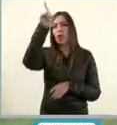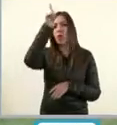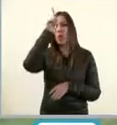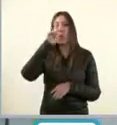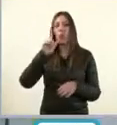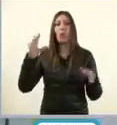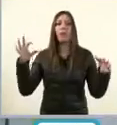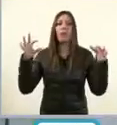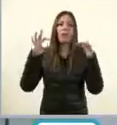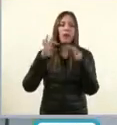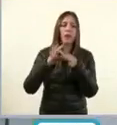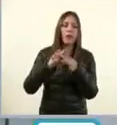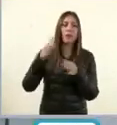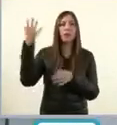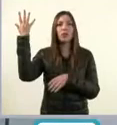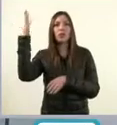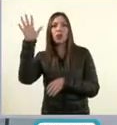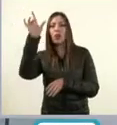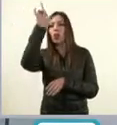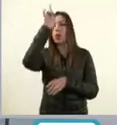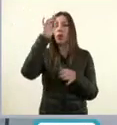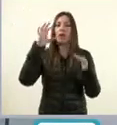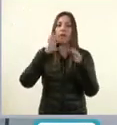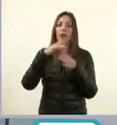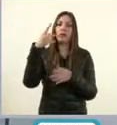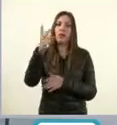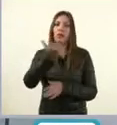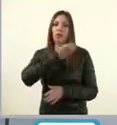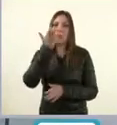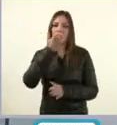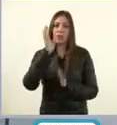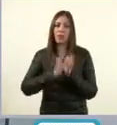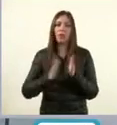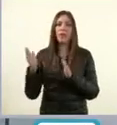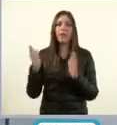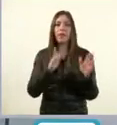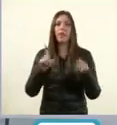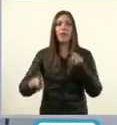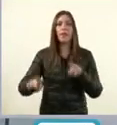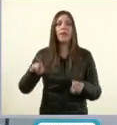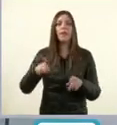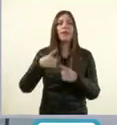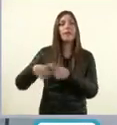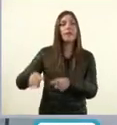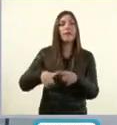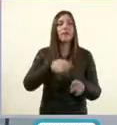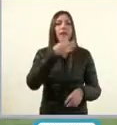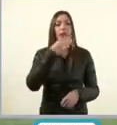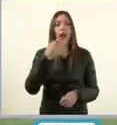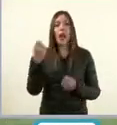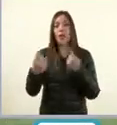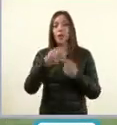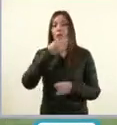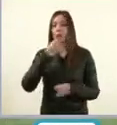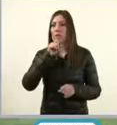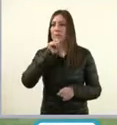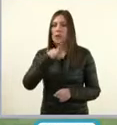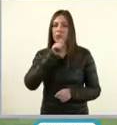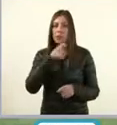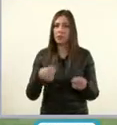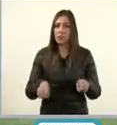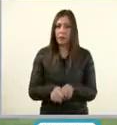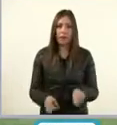Bueno, es mezcla lunar-solar, Ok. dependiendo de qué fiesta, ¿no? Y hay fiestas, Ok, hay fiestas sí. fijas.